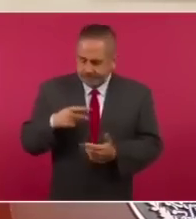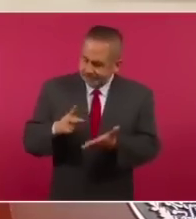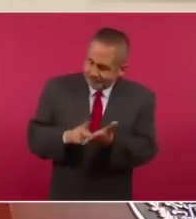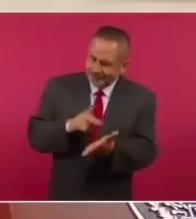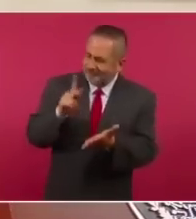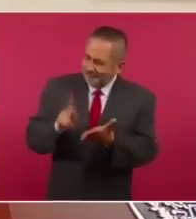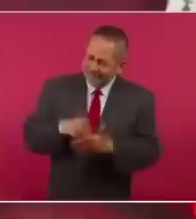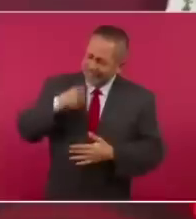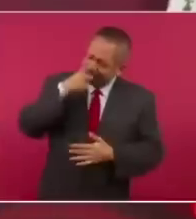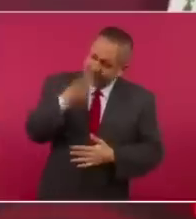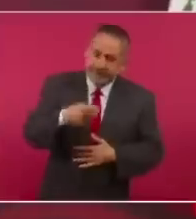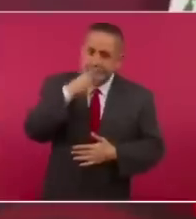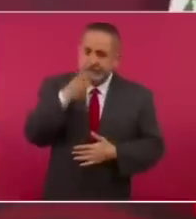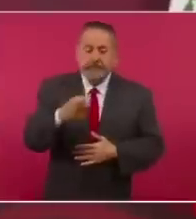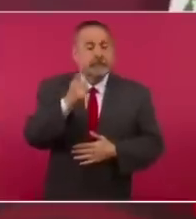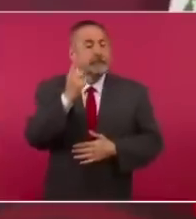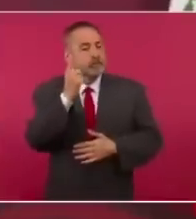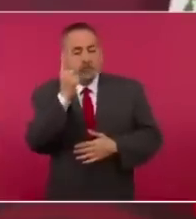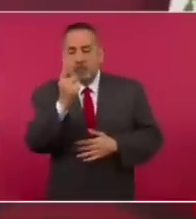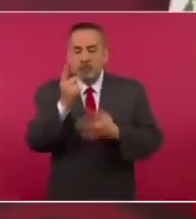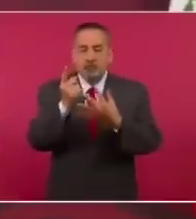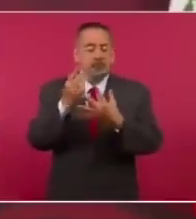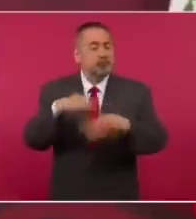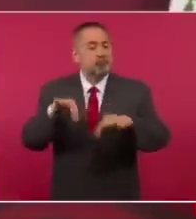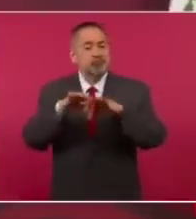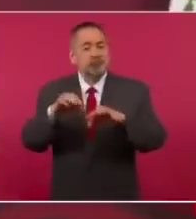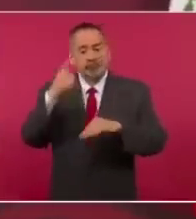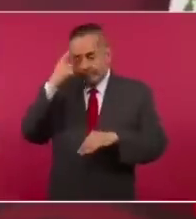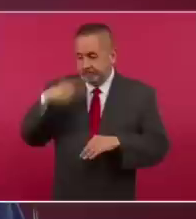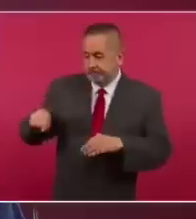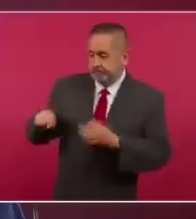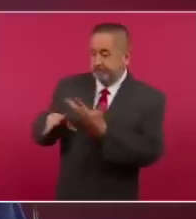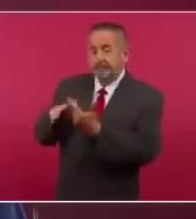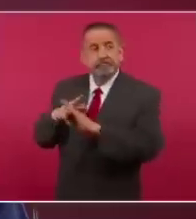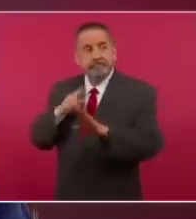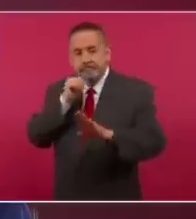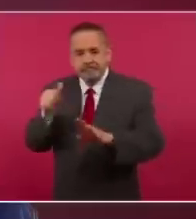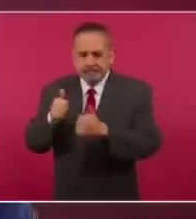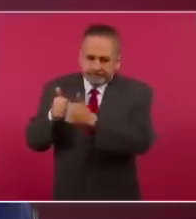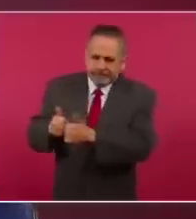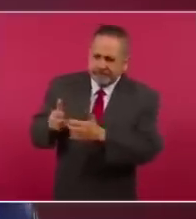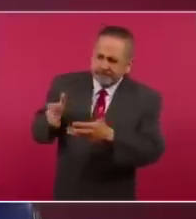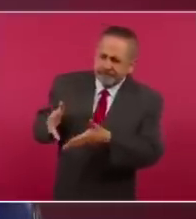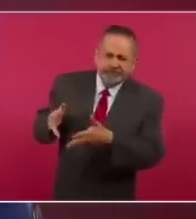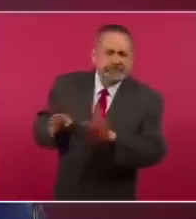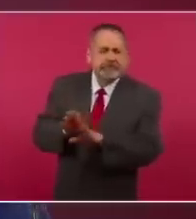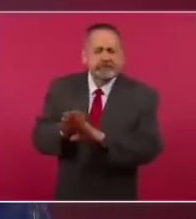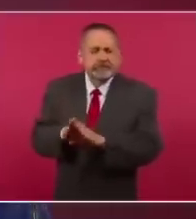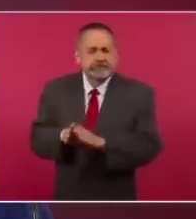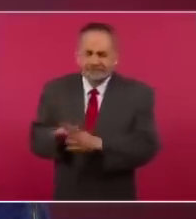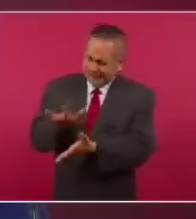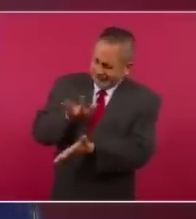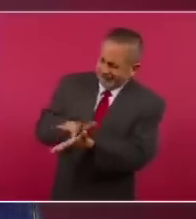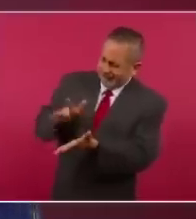que lo principal es